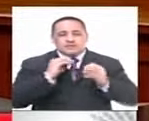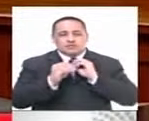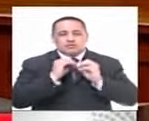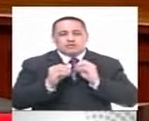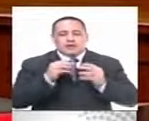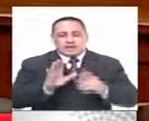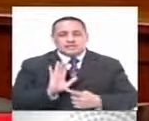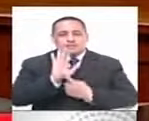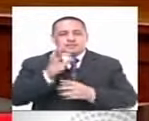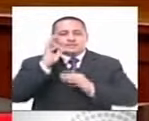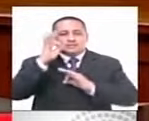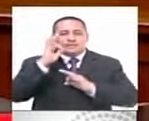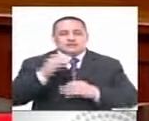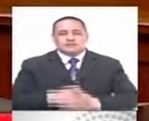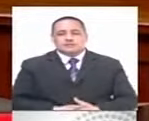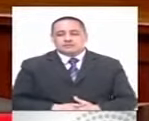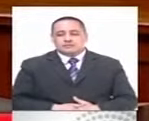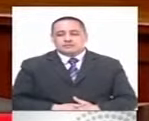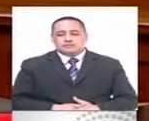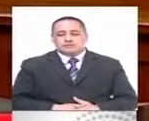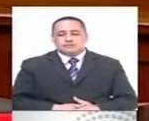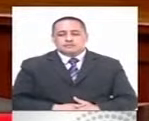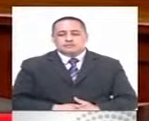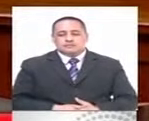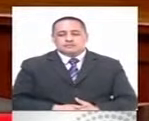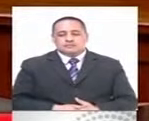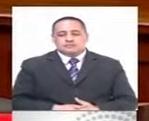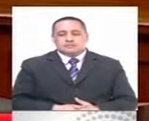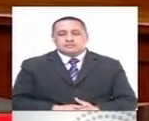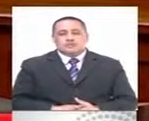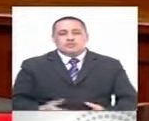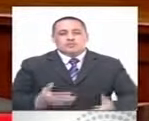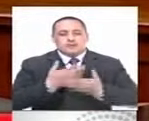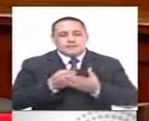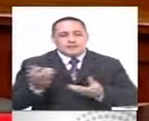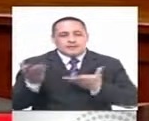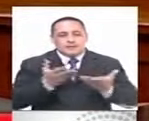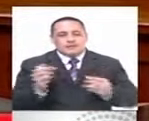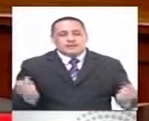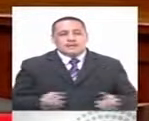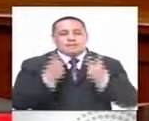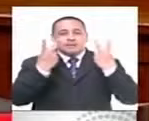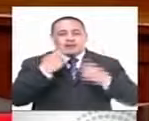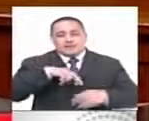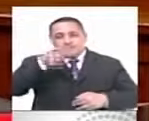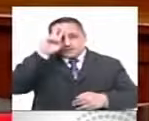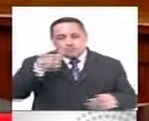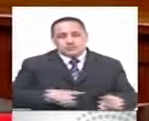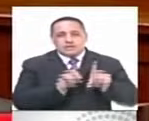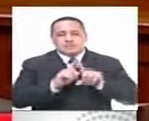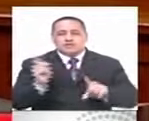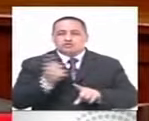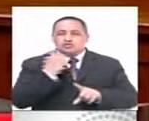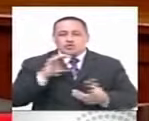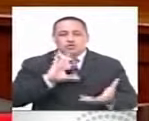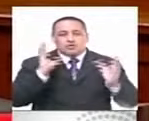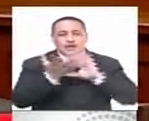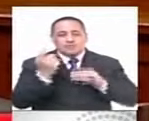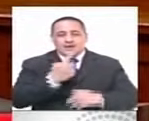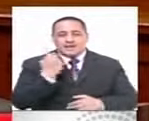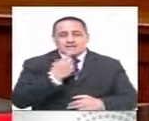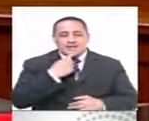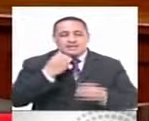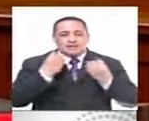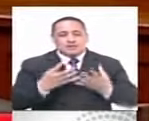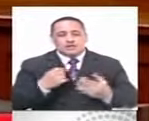aquí expuestas. Jayaya Perú, Causachum Perú, que vive el Perú, que vivan los cambios por el bienestar de